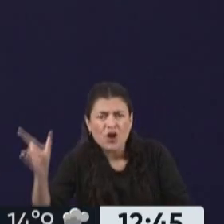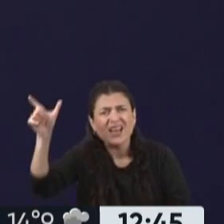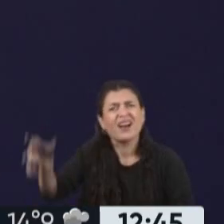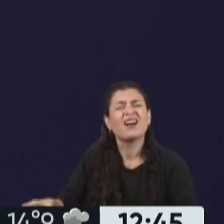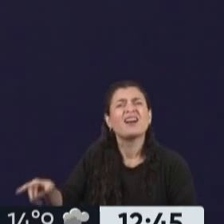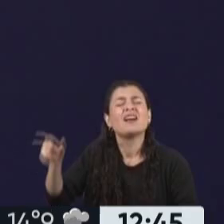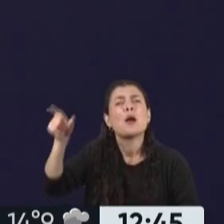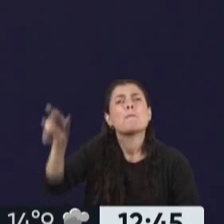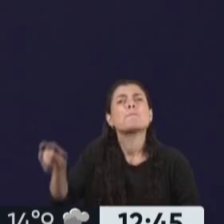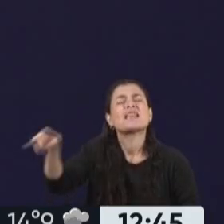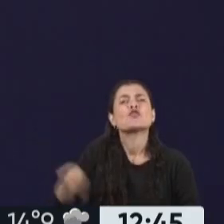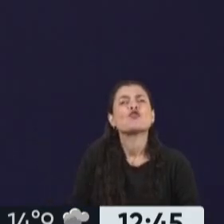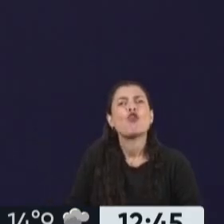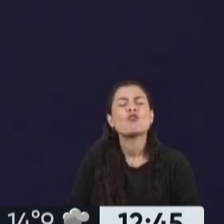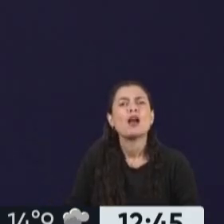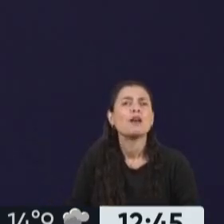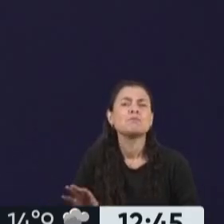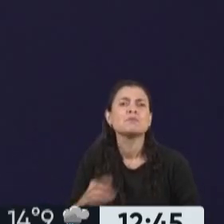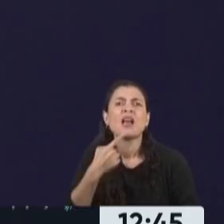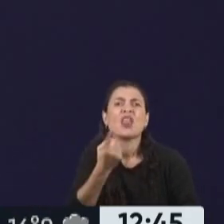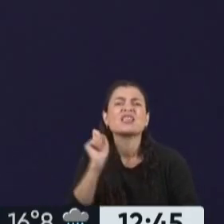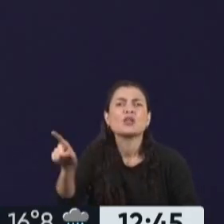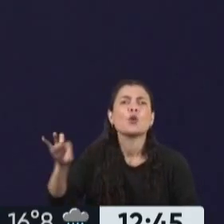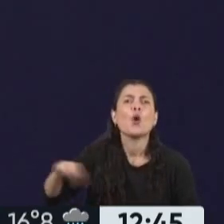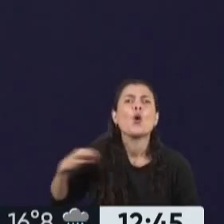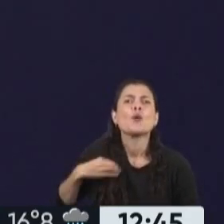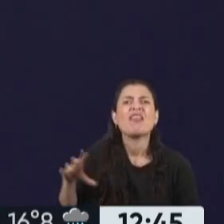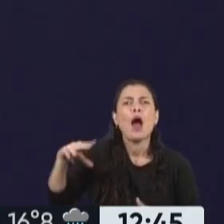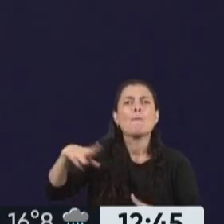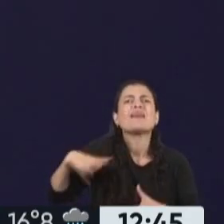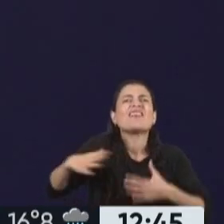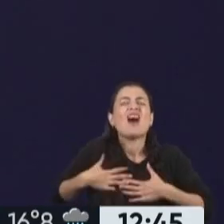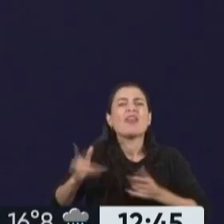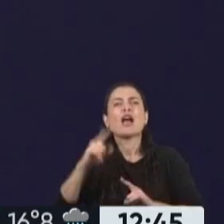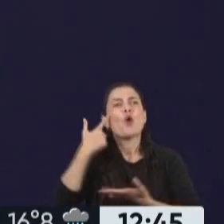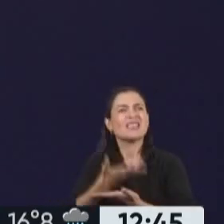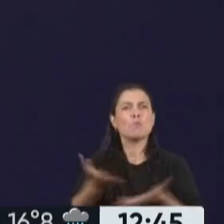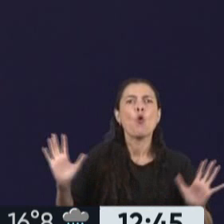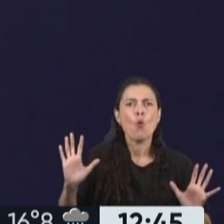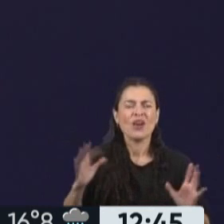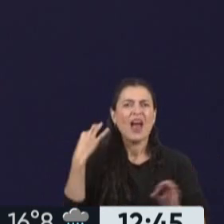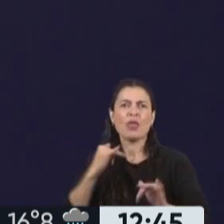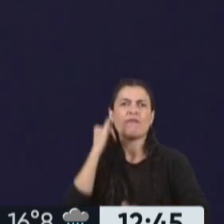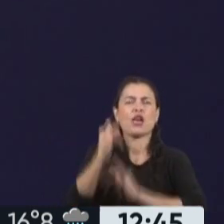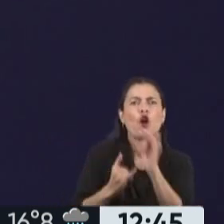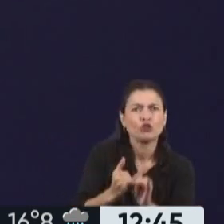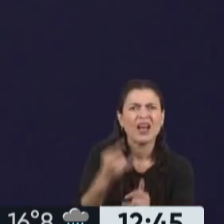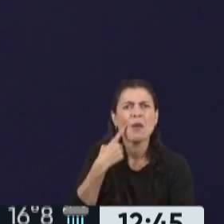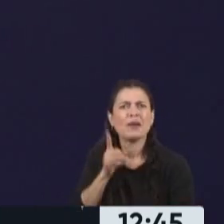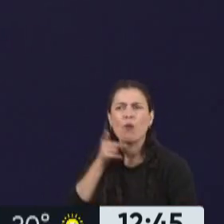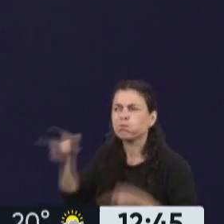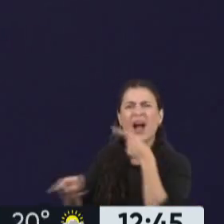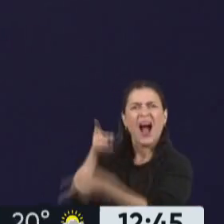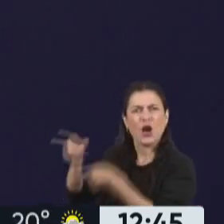que solo tiene vida privada y no tiene vida pública, que efectivamente le involucren en un